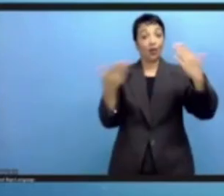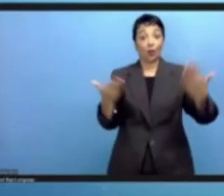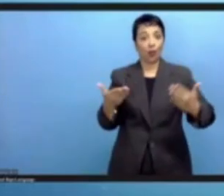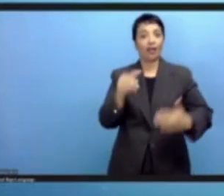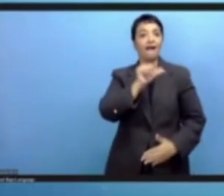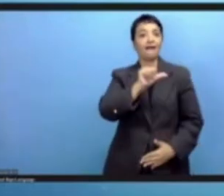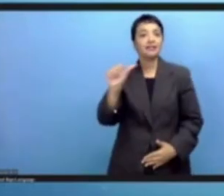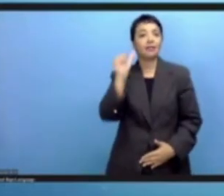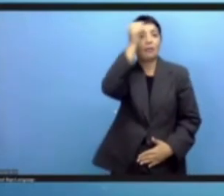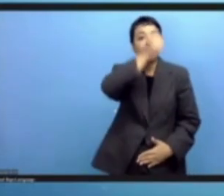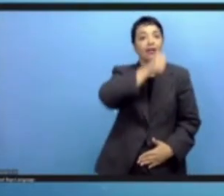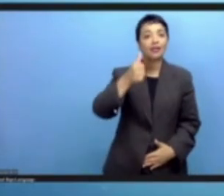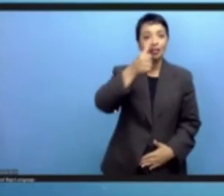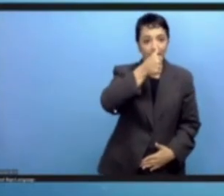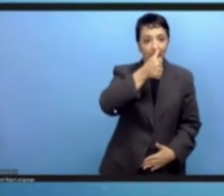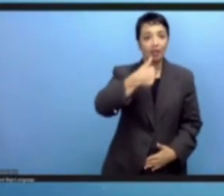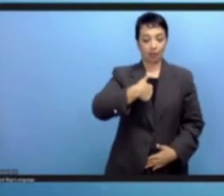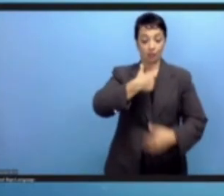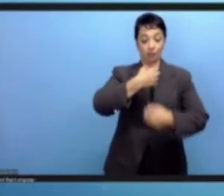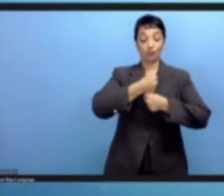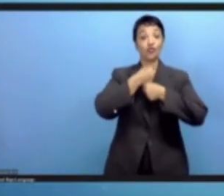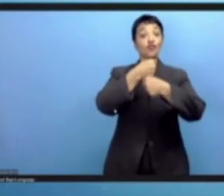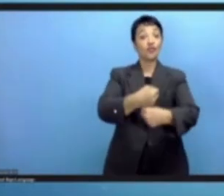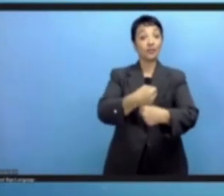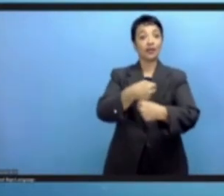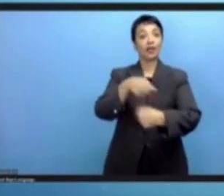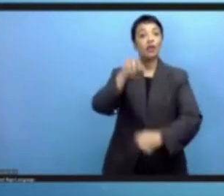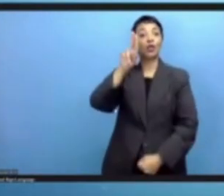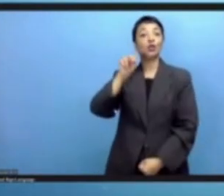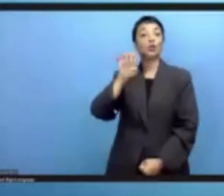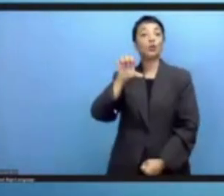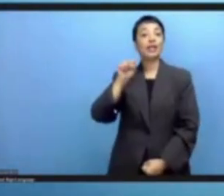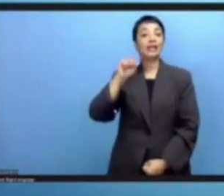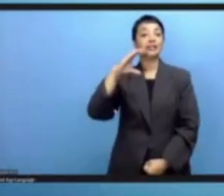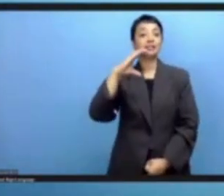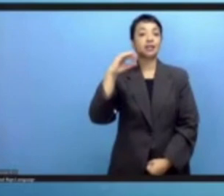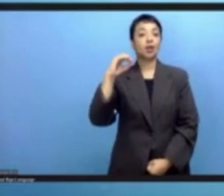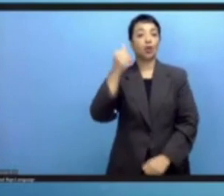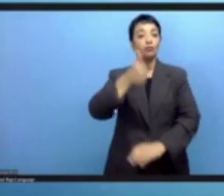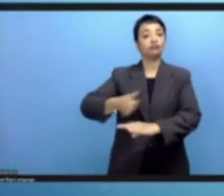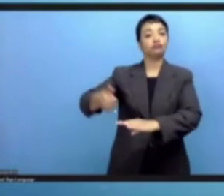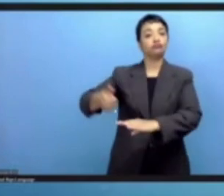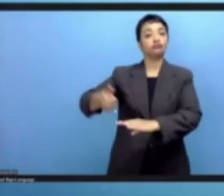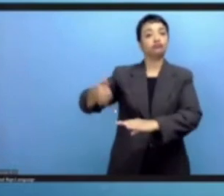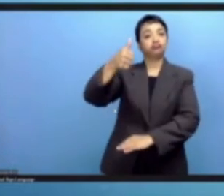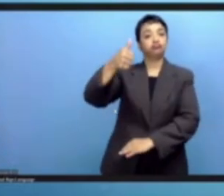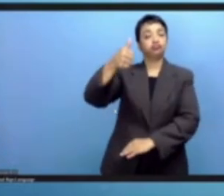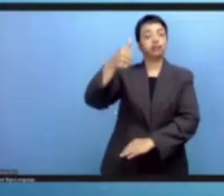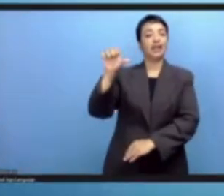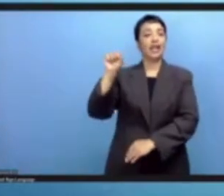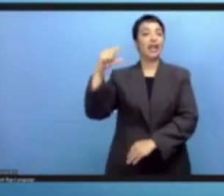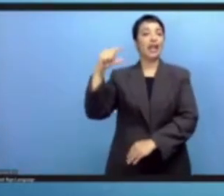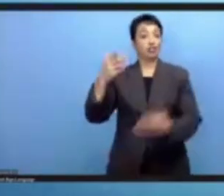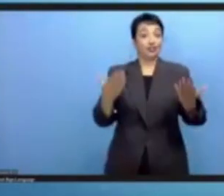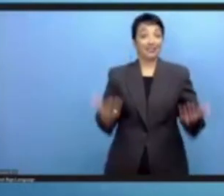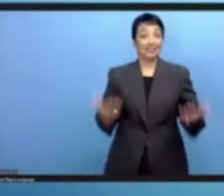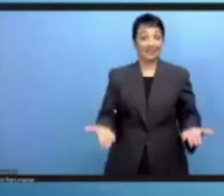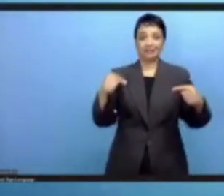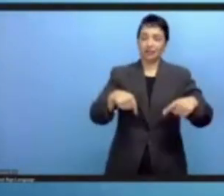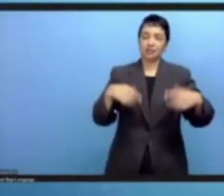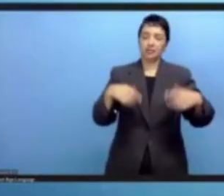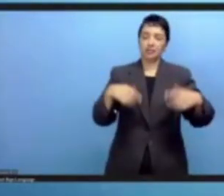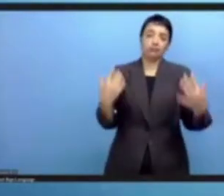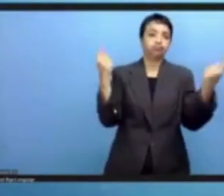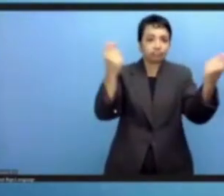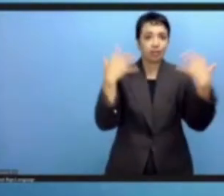Etiopía como representante del director general de la UNESCO en este evento